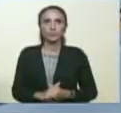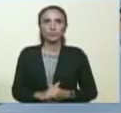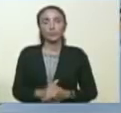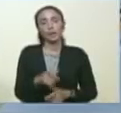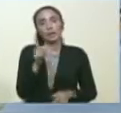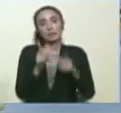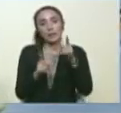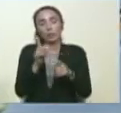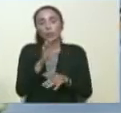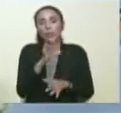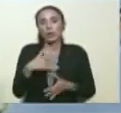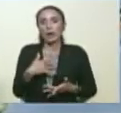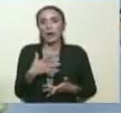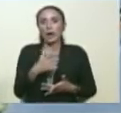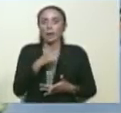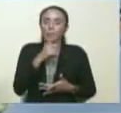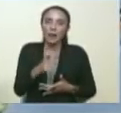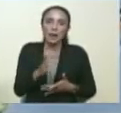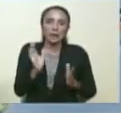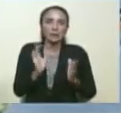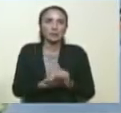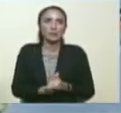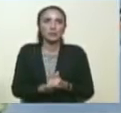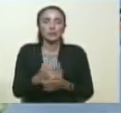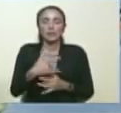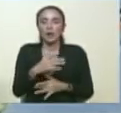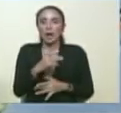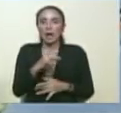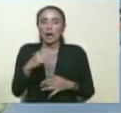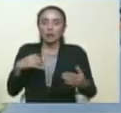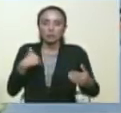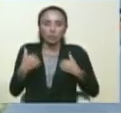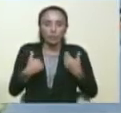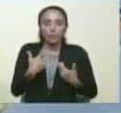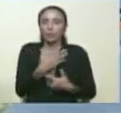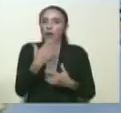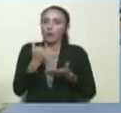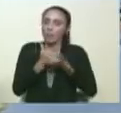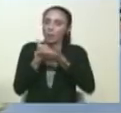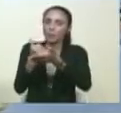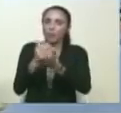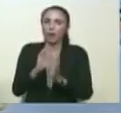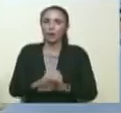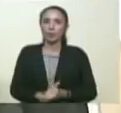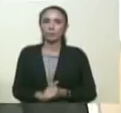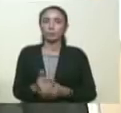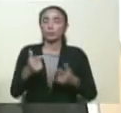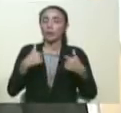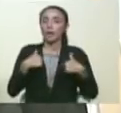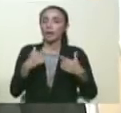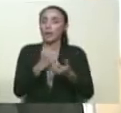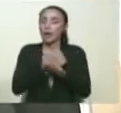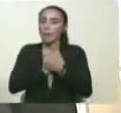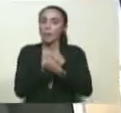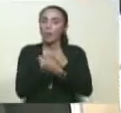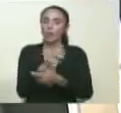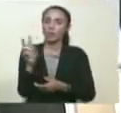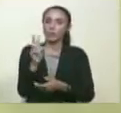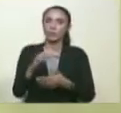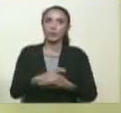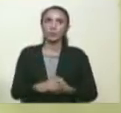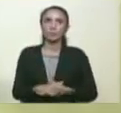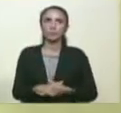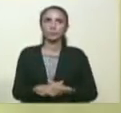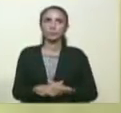mal, aquí está el hombro de tu presidente, Nicolás Maduro, de tu país, Venezuela, compatriota